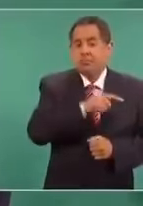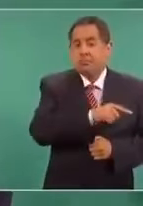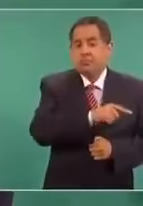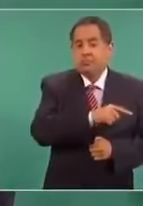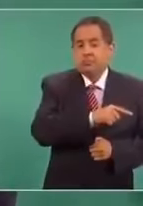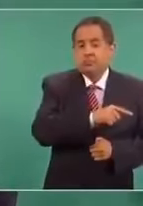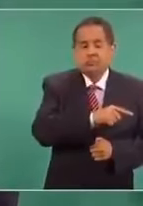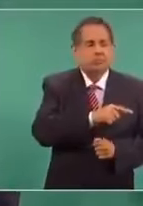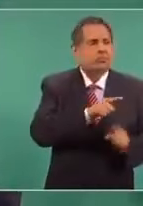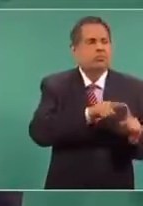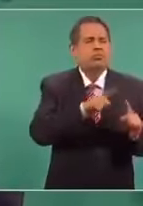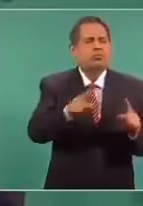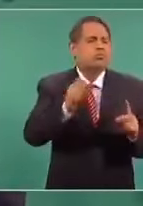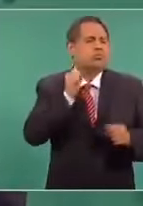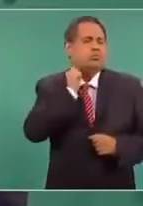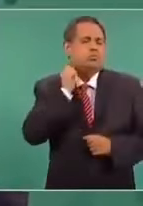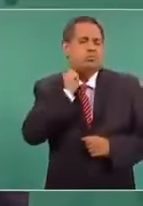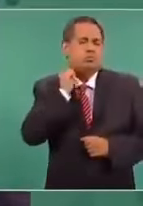un senador